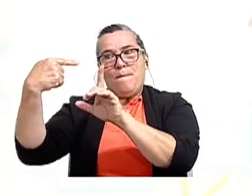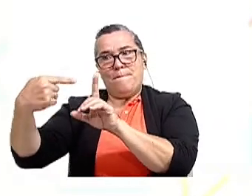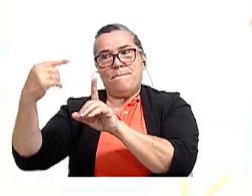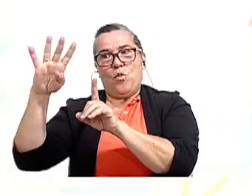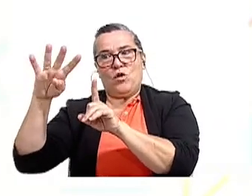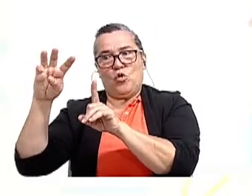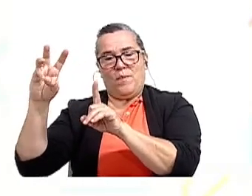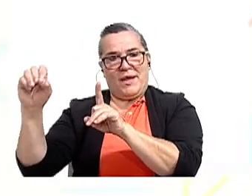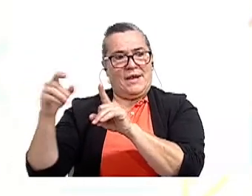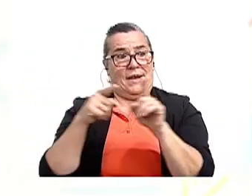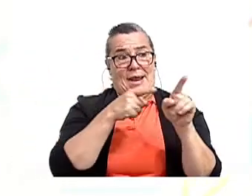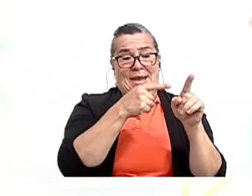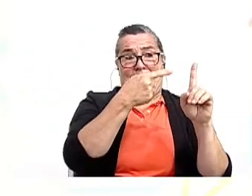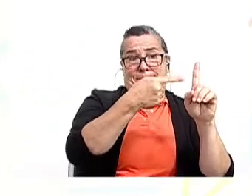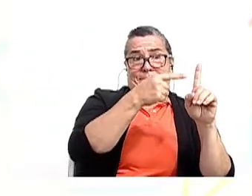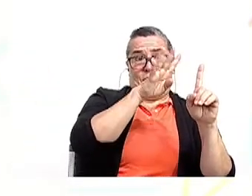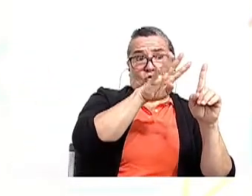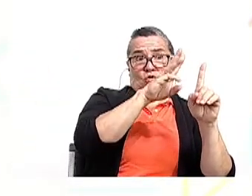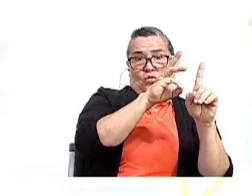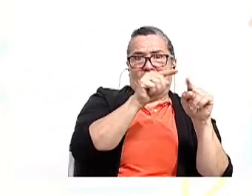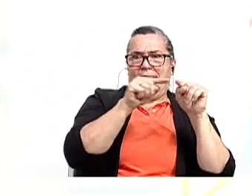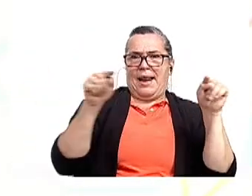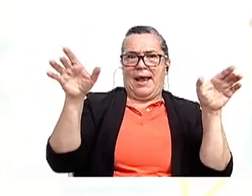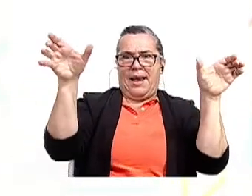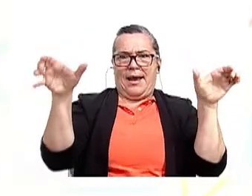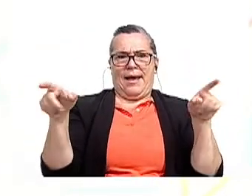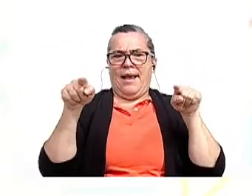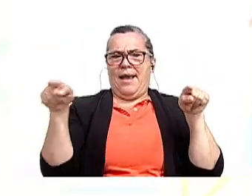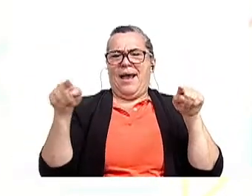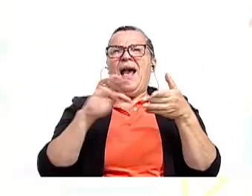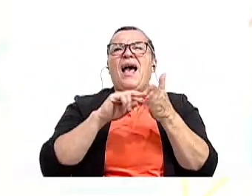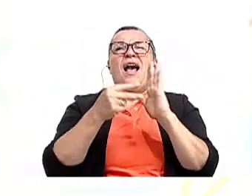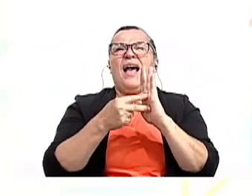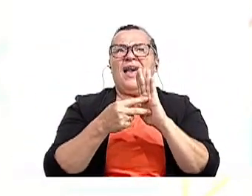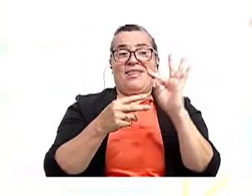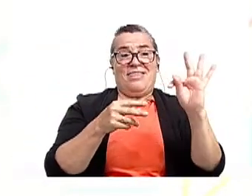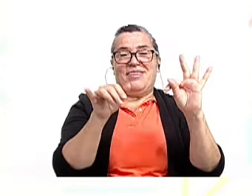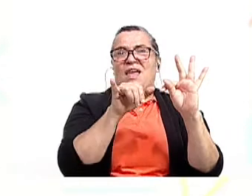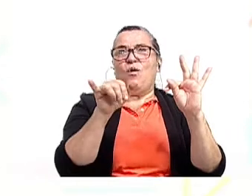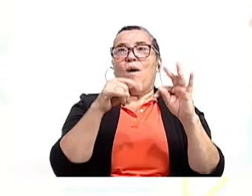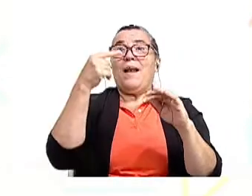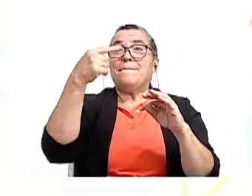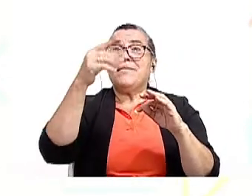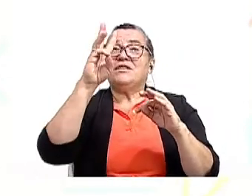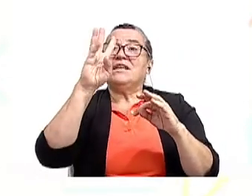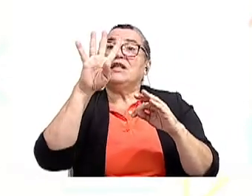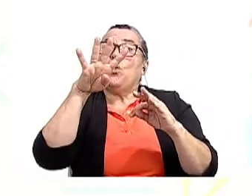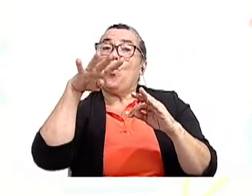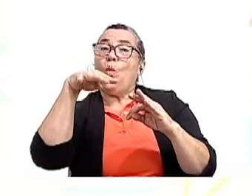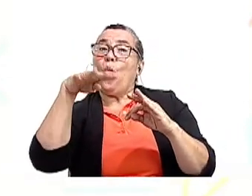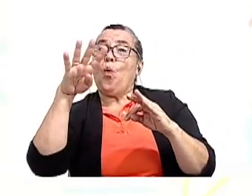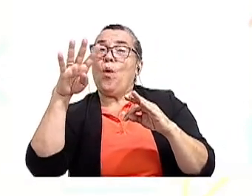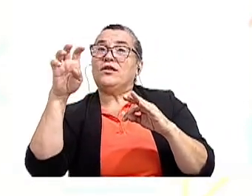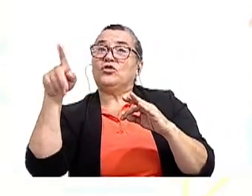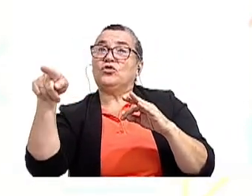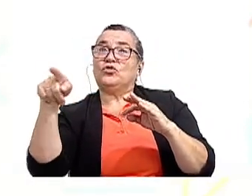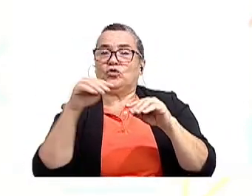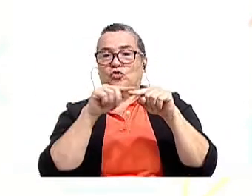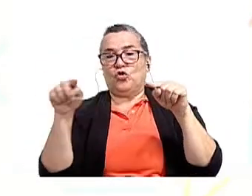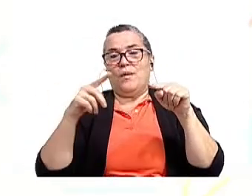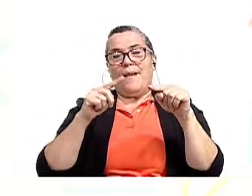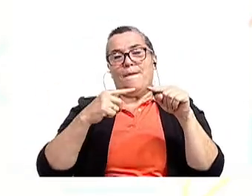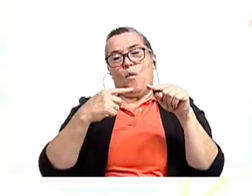4.600. Y obtenemos que t es igual a menos 64.400 sobre